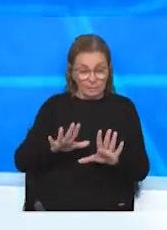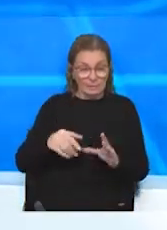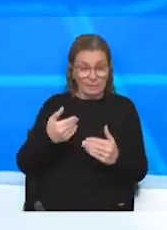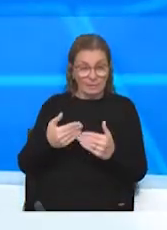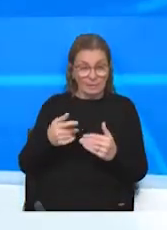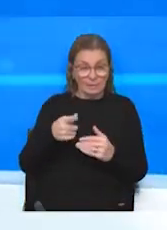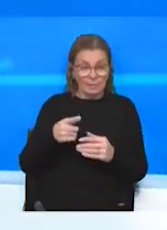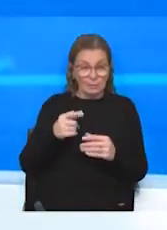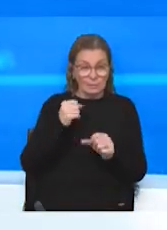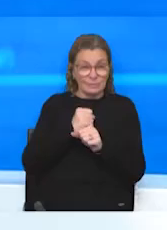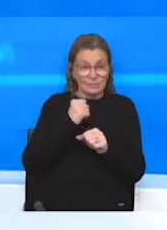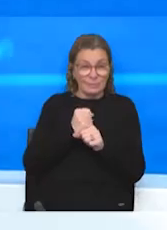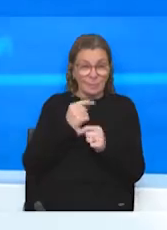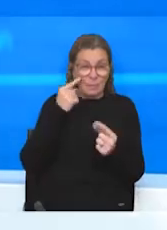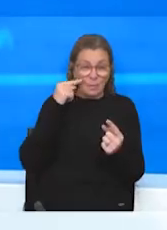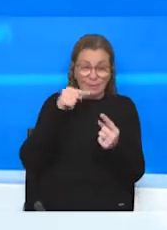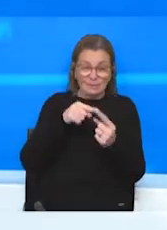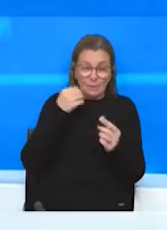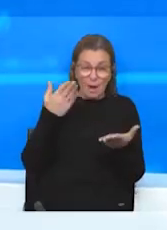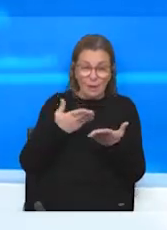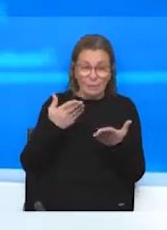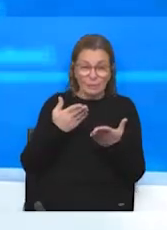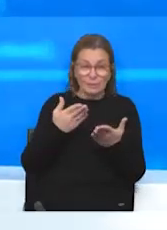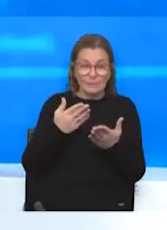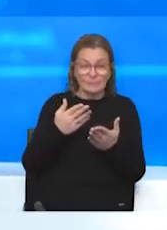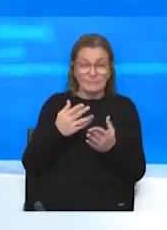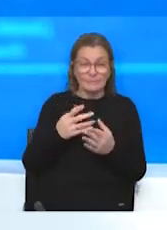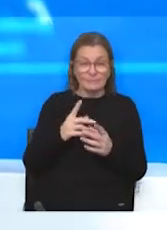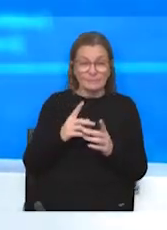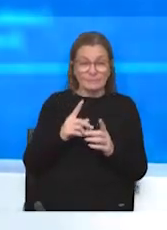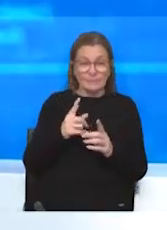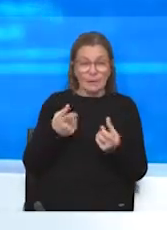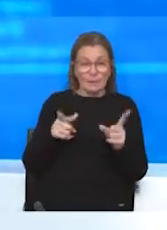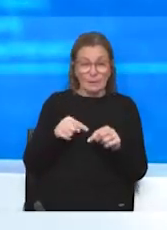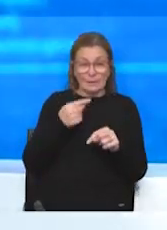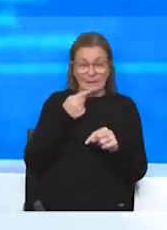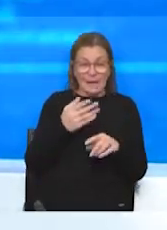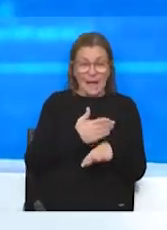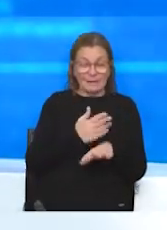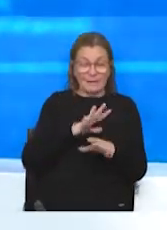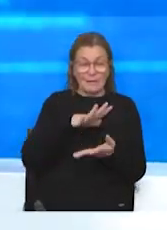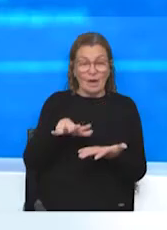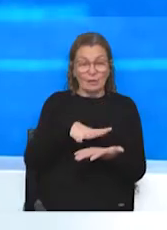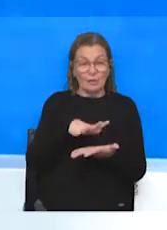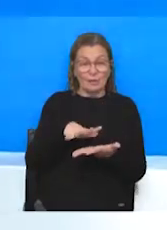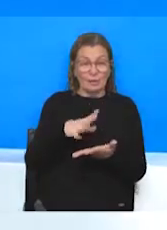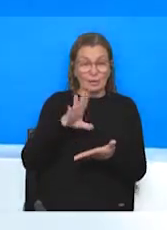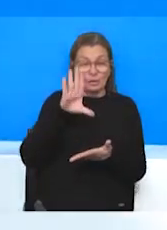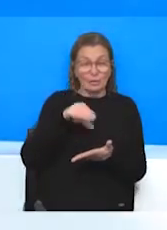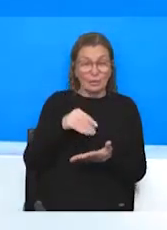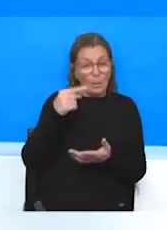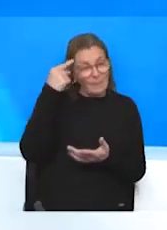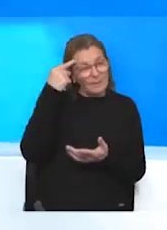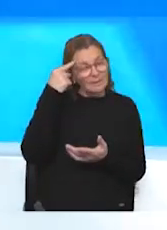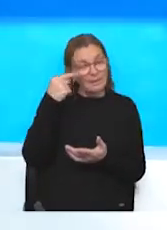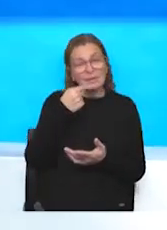es una tarea a la que se está abocado ahora que que funciona no y volviendo a lo que te decía de los barrios no eh de todo esto uno piensa